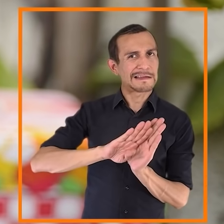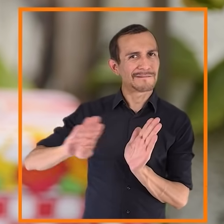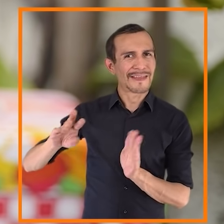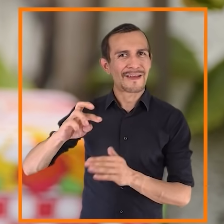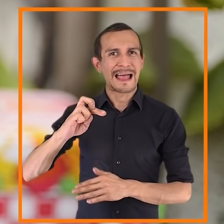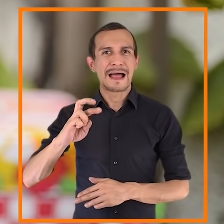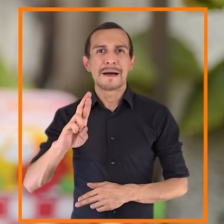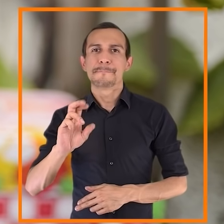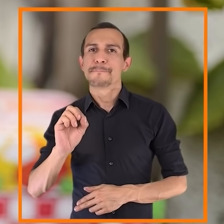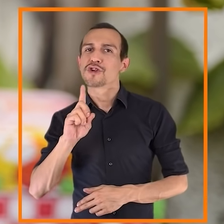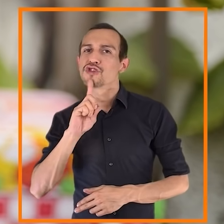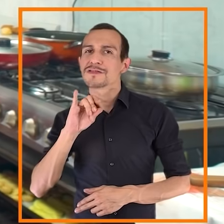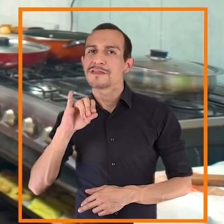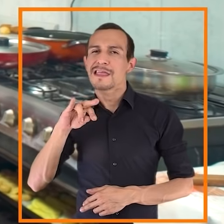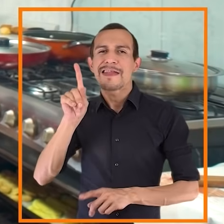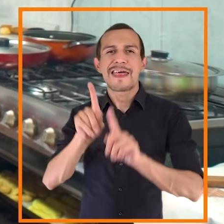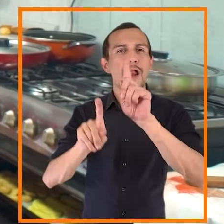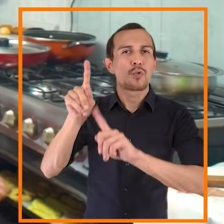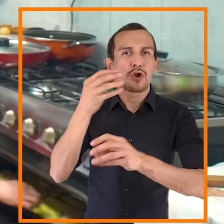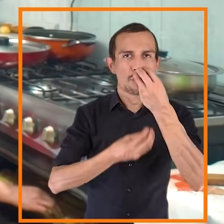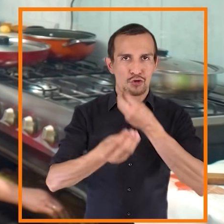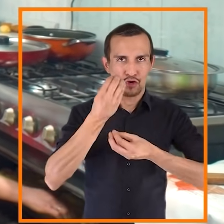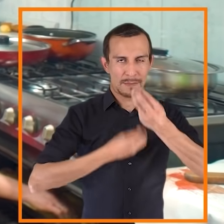restringiendo la proteína en los alimentos.